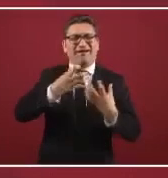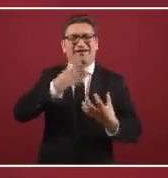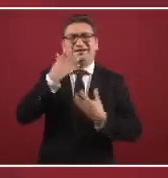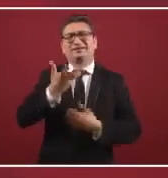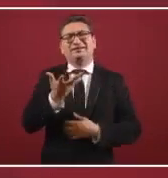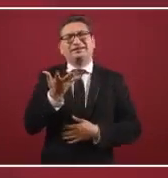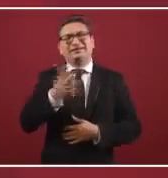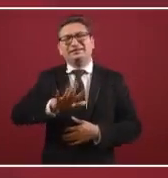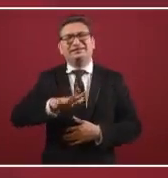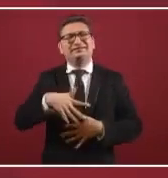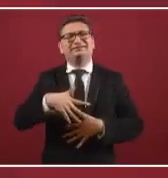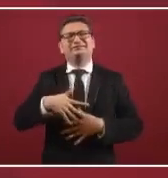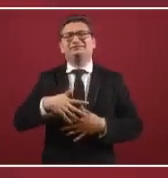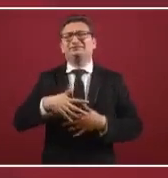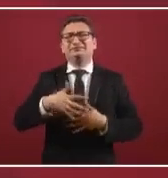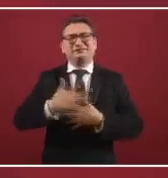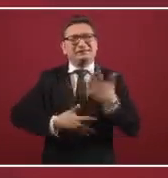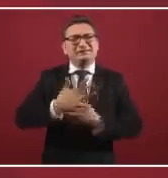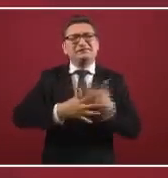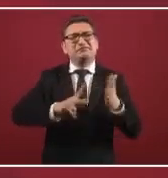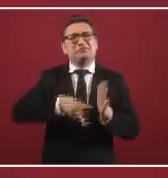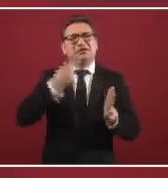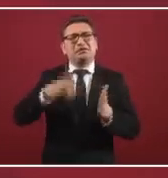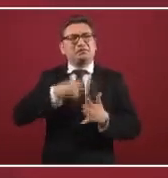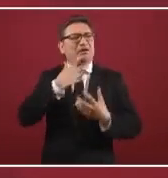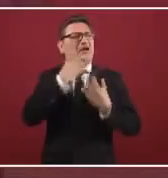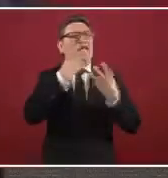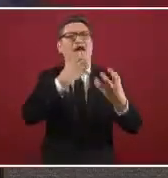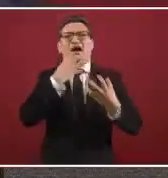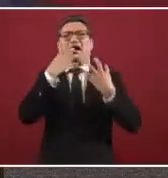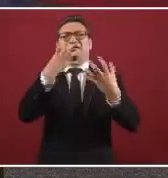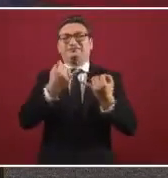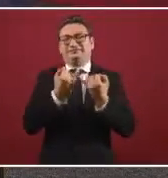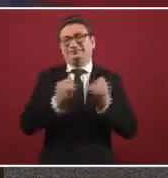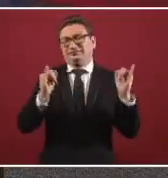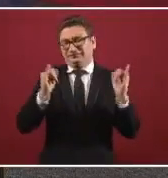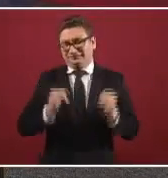yo dando los gritos de independencia,